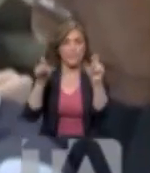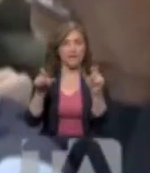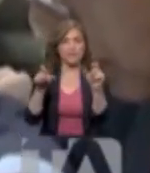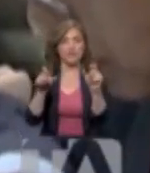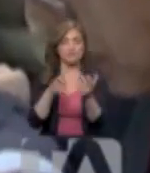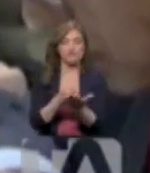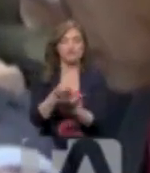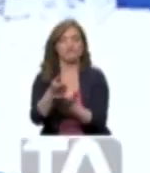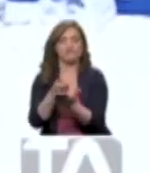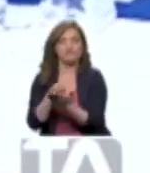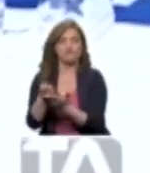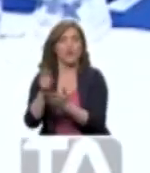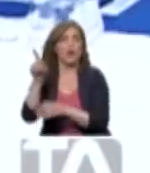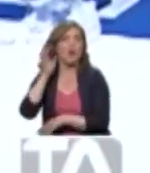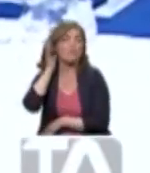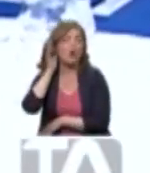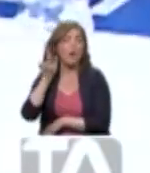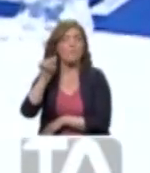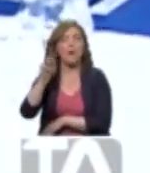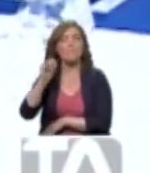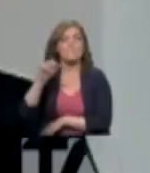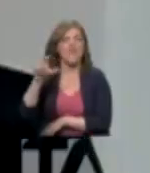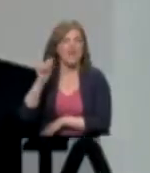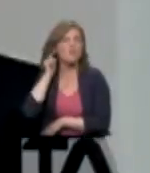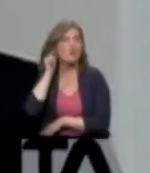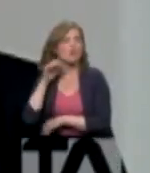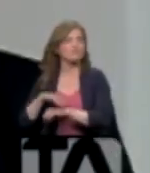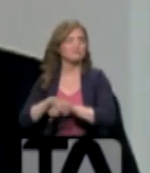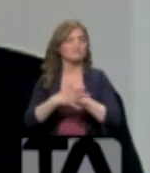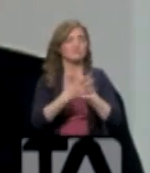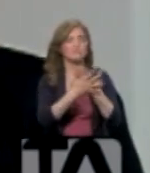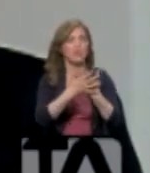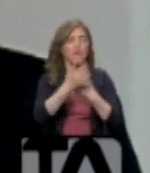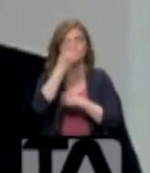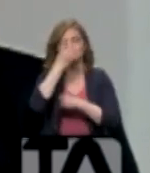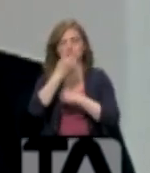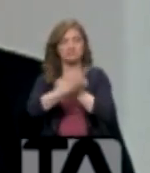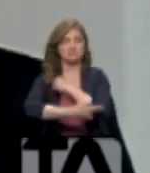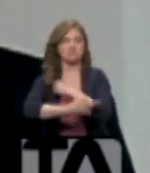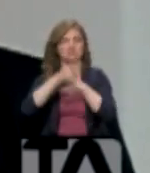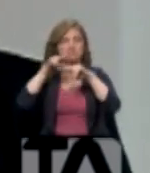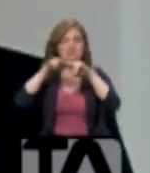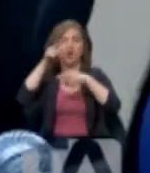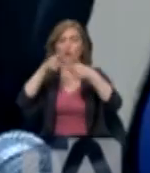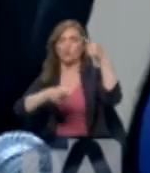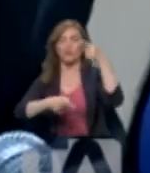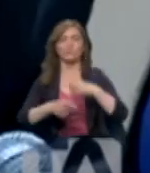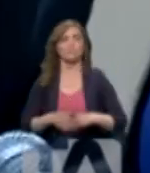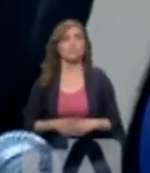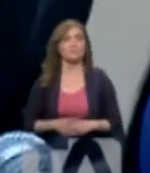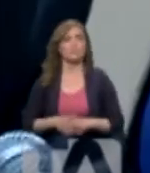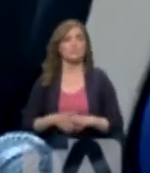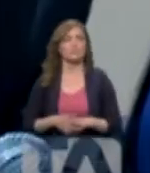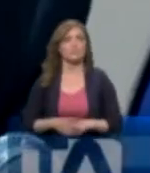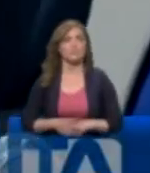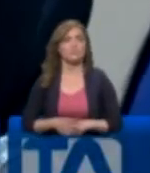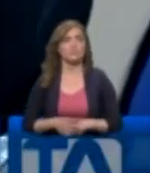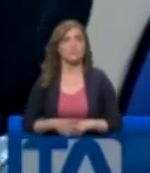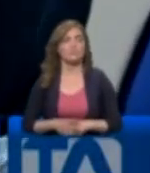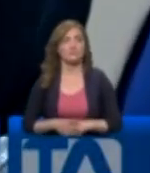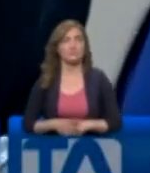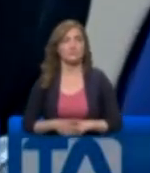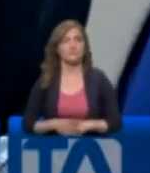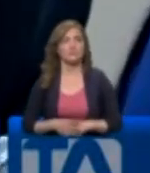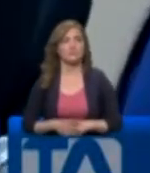entregaron aportaciones a Pamela Martínez. Especificaron que esas sentencias no podrán revisarse. Y habrá que respetarlas aunque estén